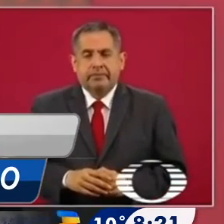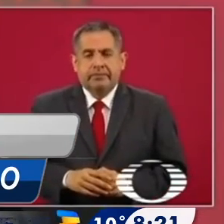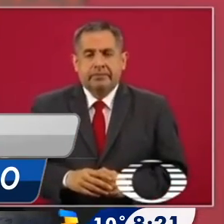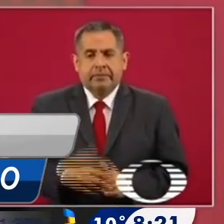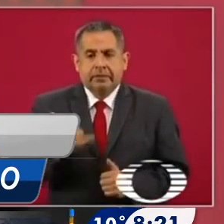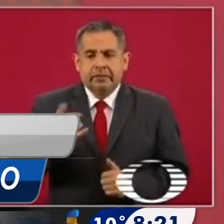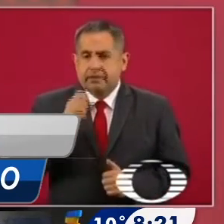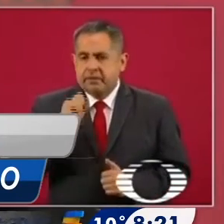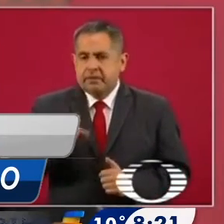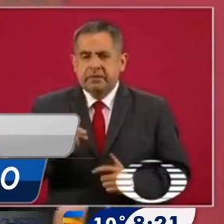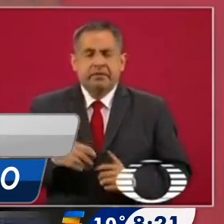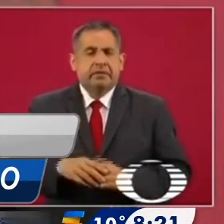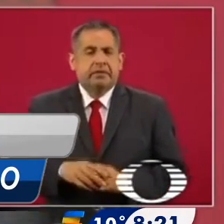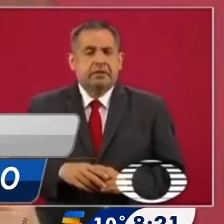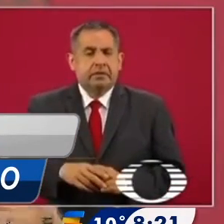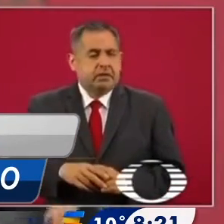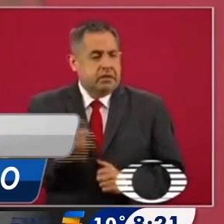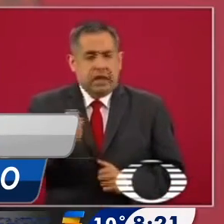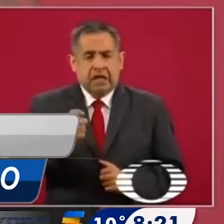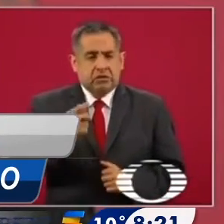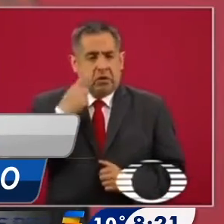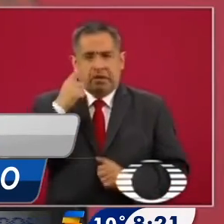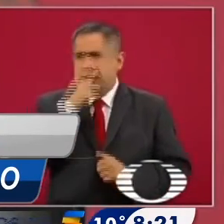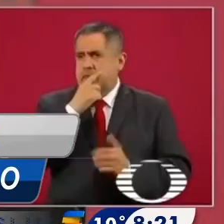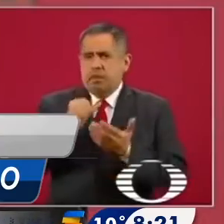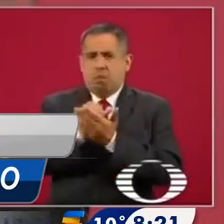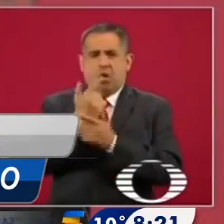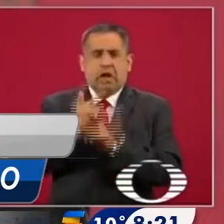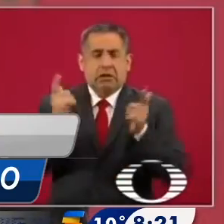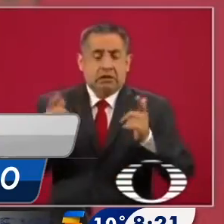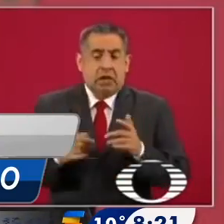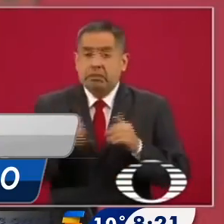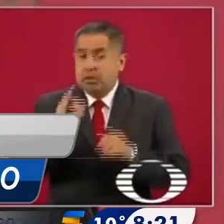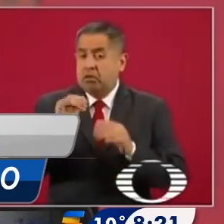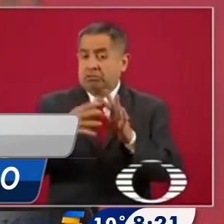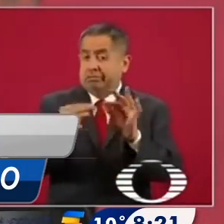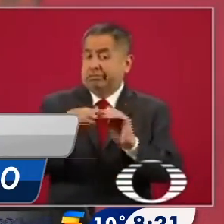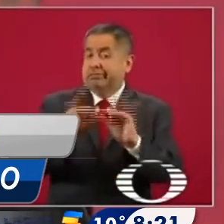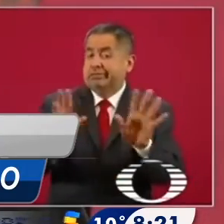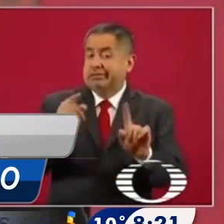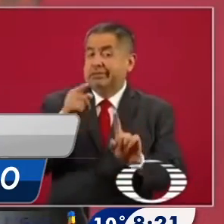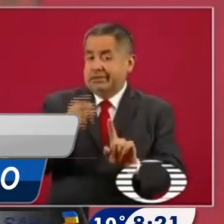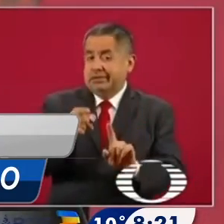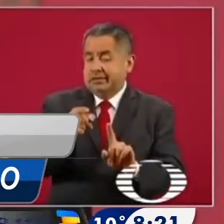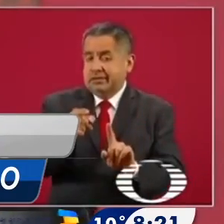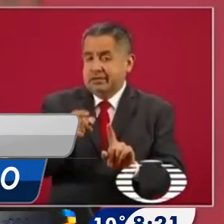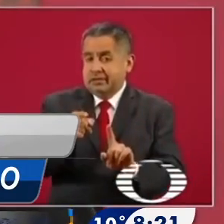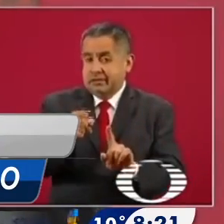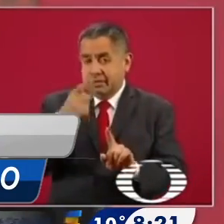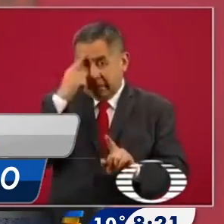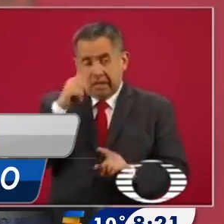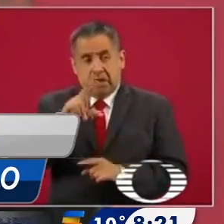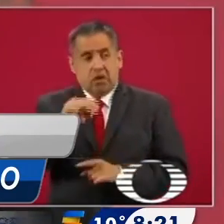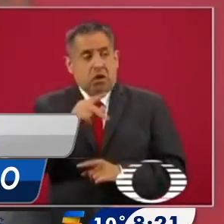es la democracia, pero sí aclarar para que no vayan a andar diciendo que no les entregamos recursos,